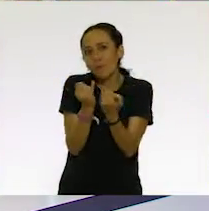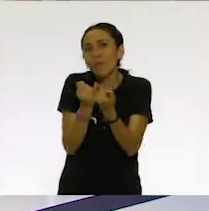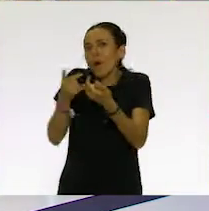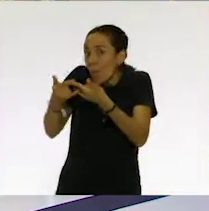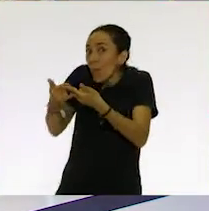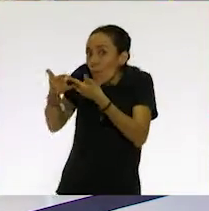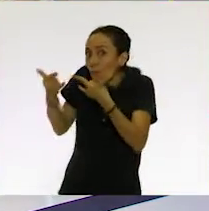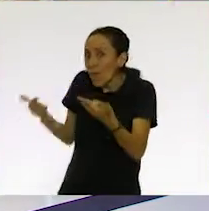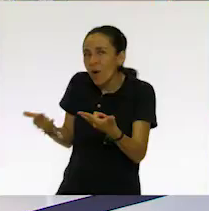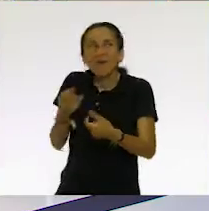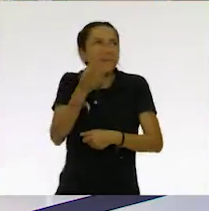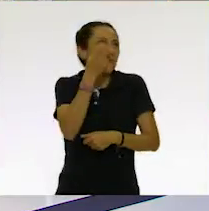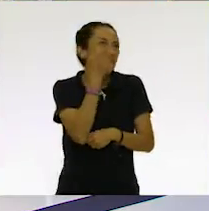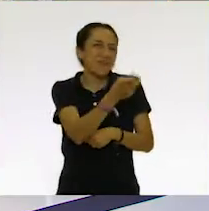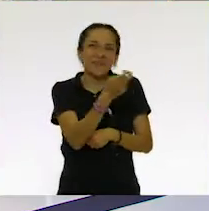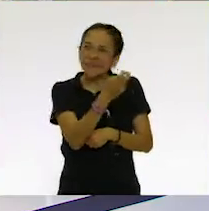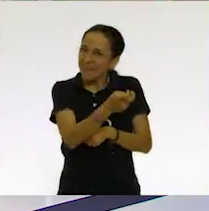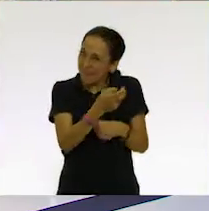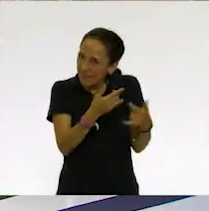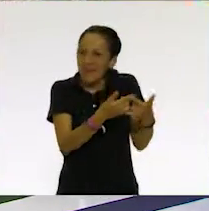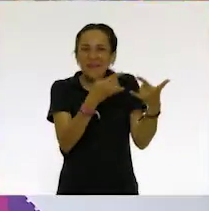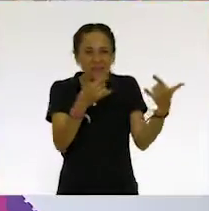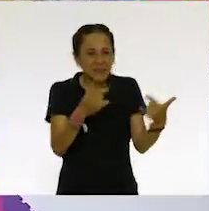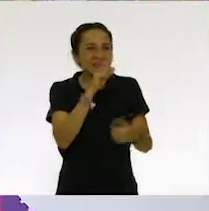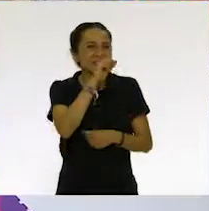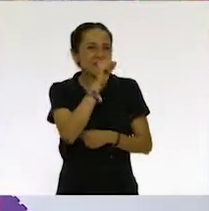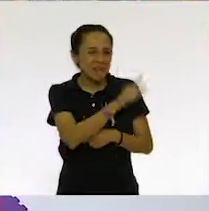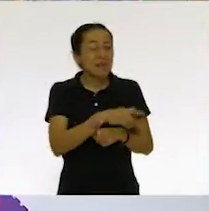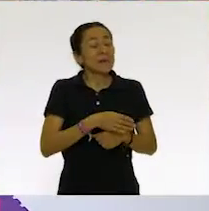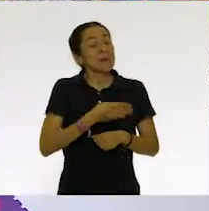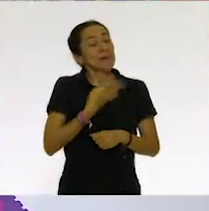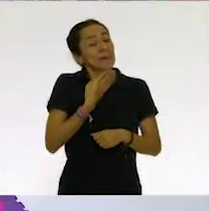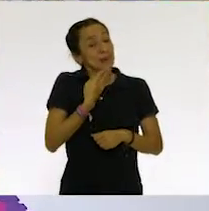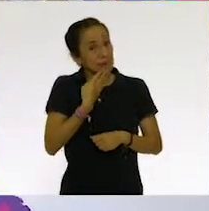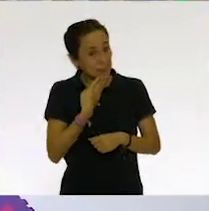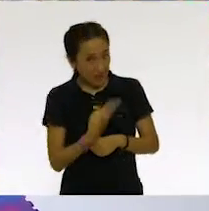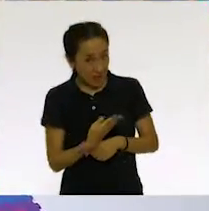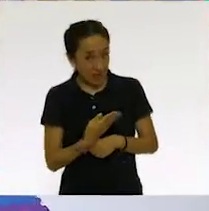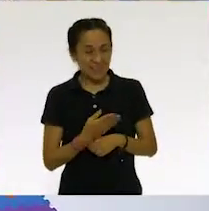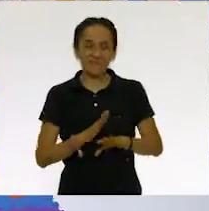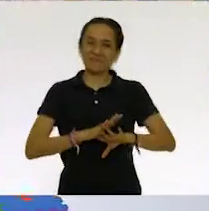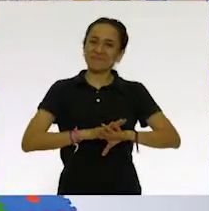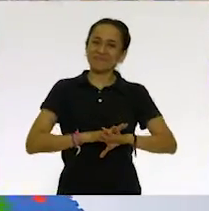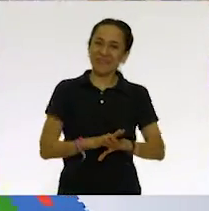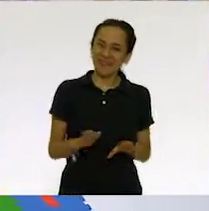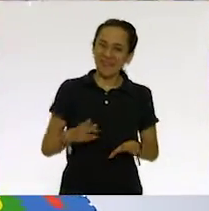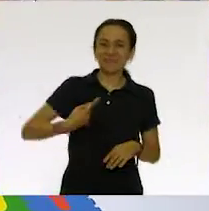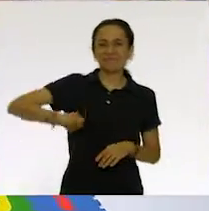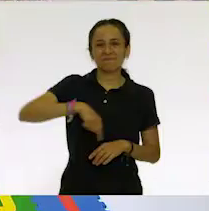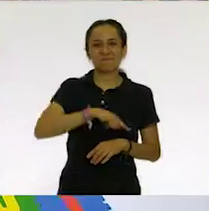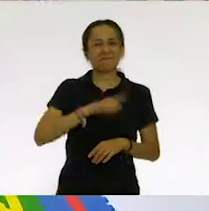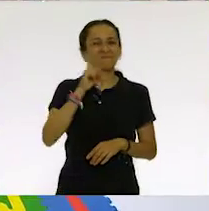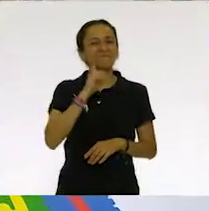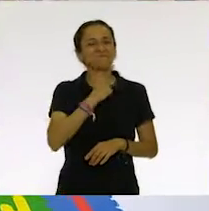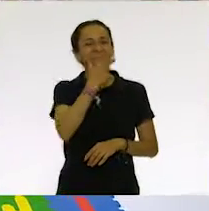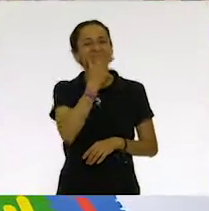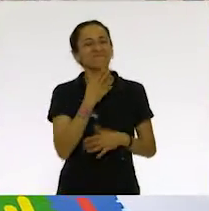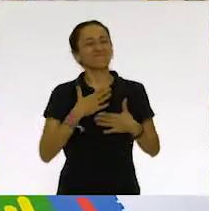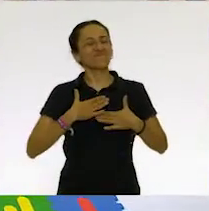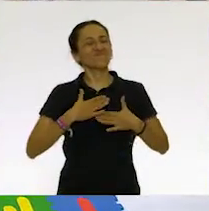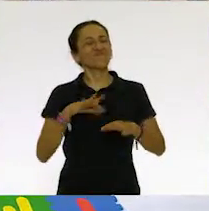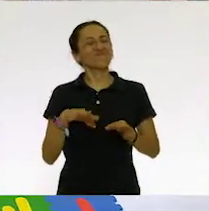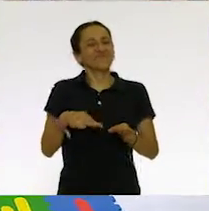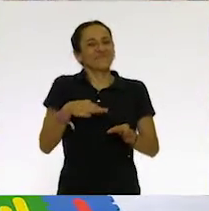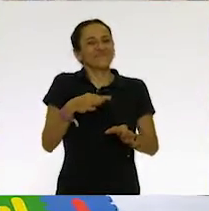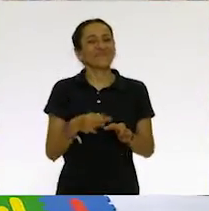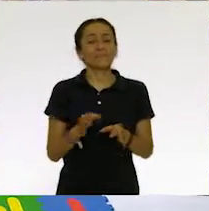supuesto. Muy bien. Yo creo que ahora sí estamos listas y listos para cuando nos pregunten en casa,